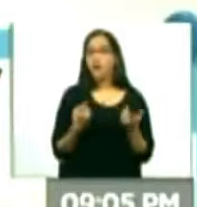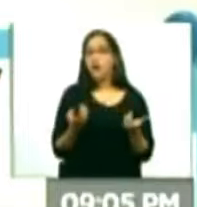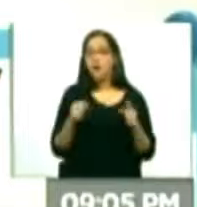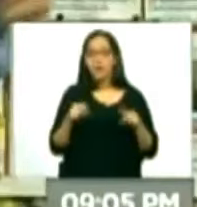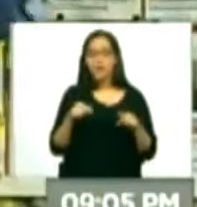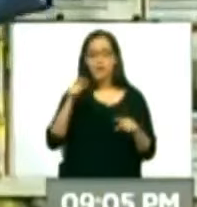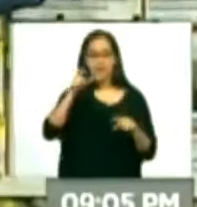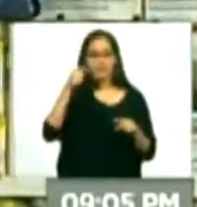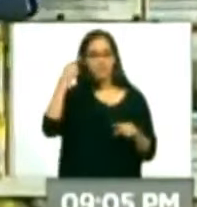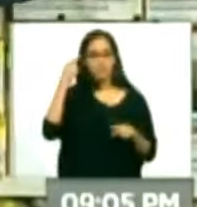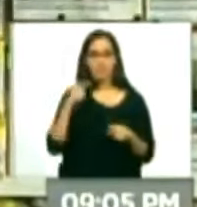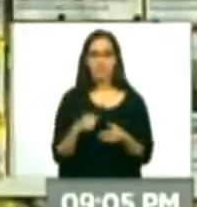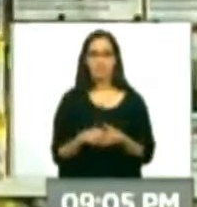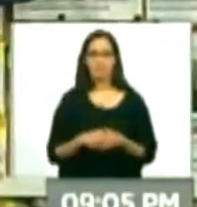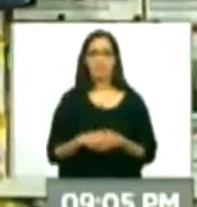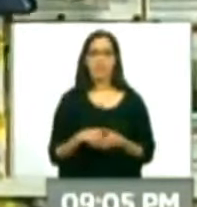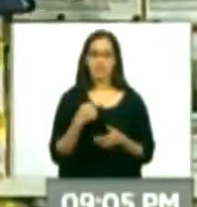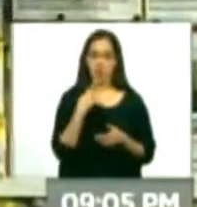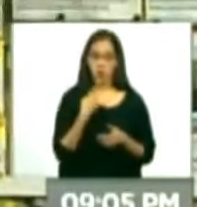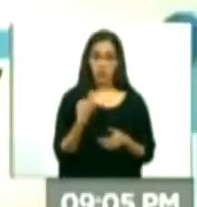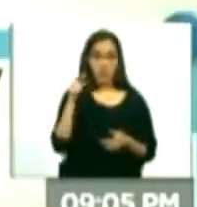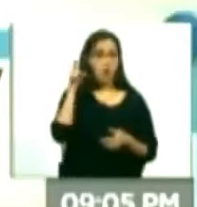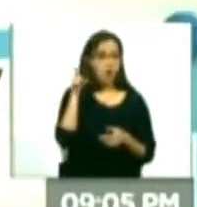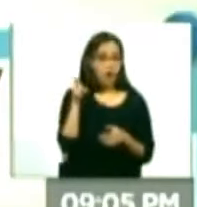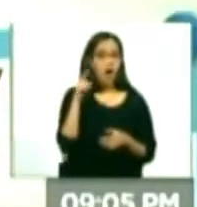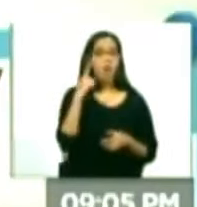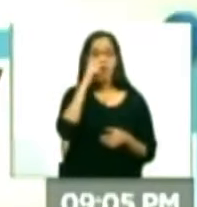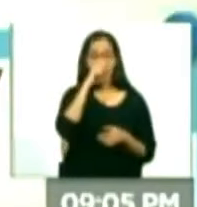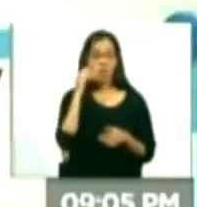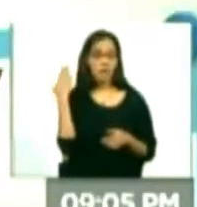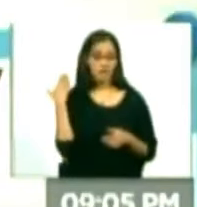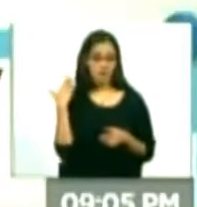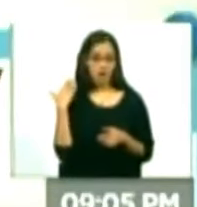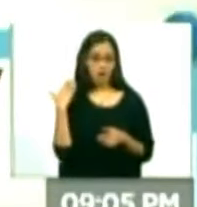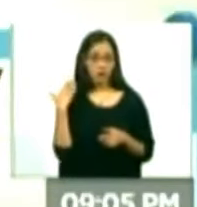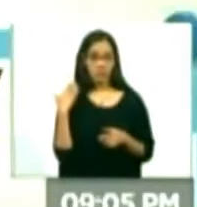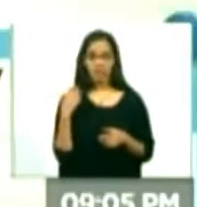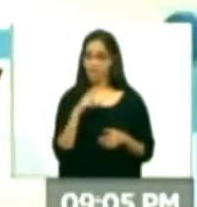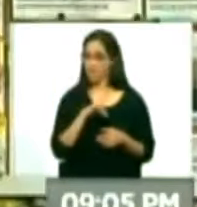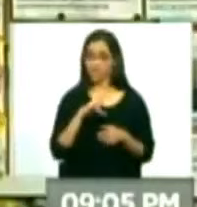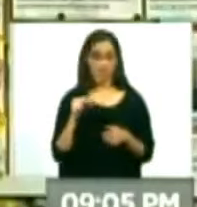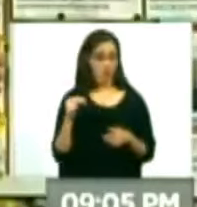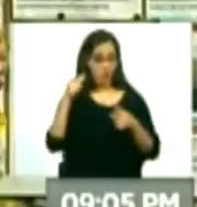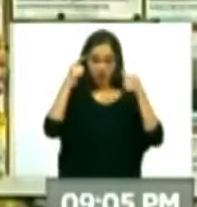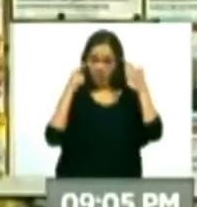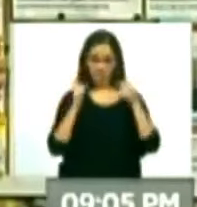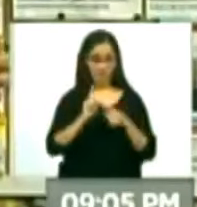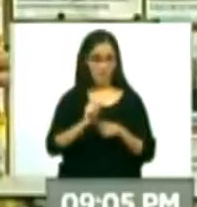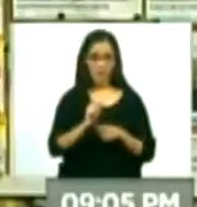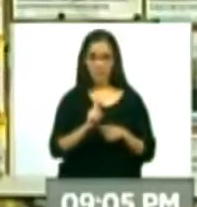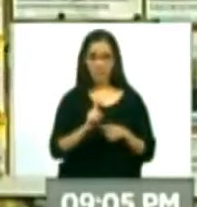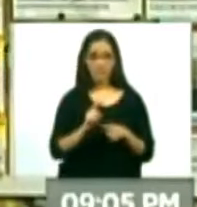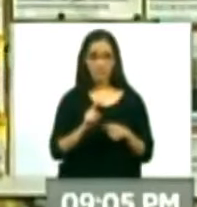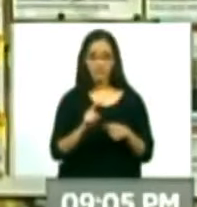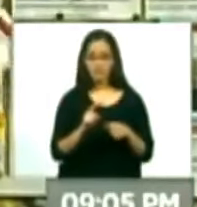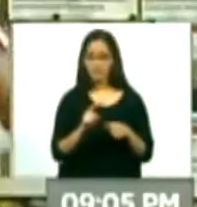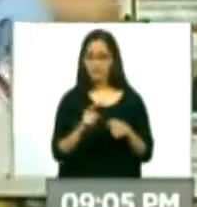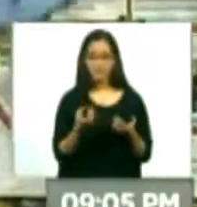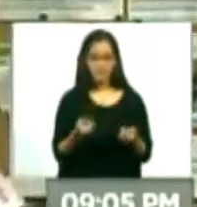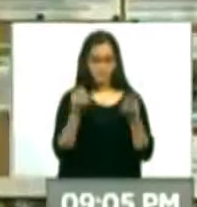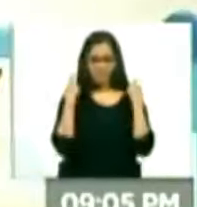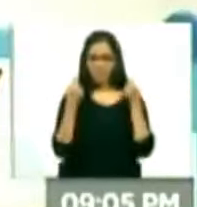sabe. Eso lo dijo García Van hace un año, y ese no es chavista. No le hicieron caso a García